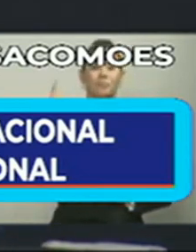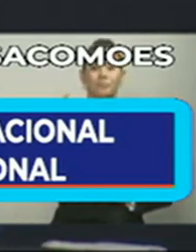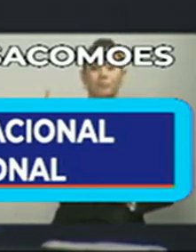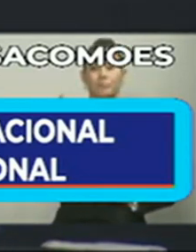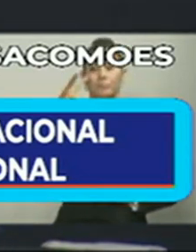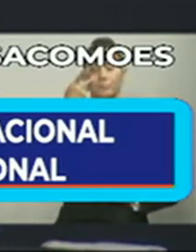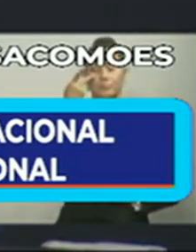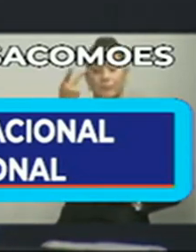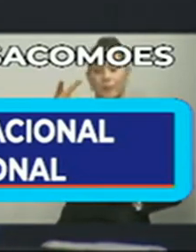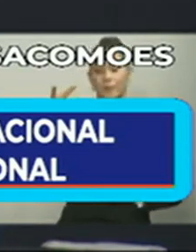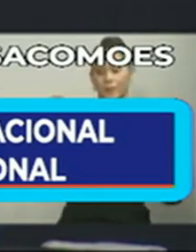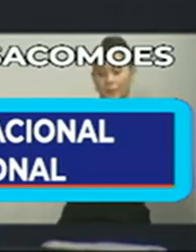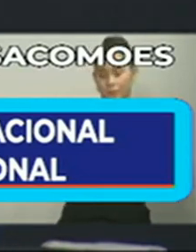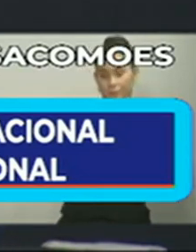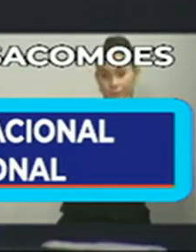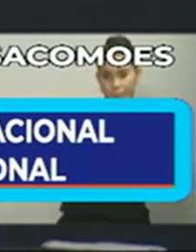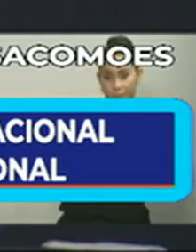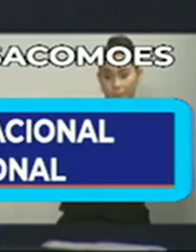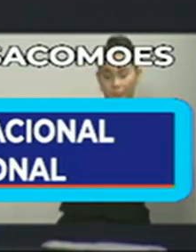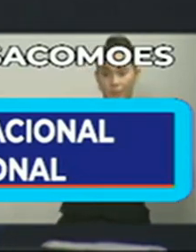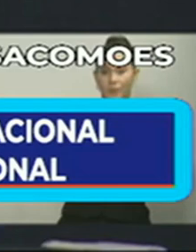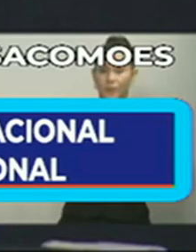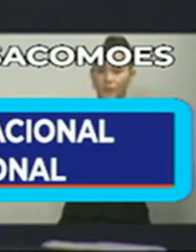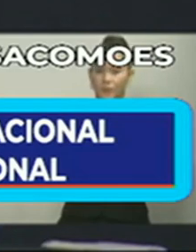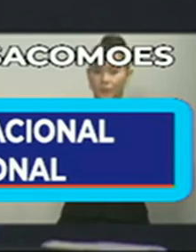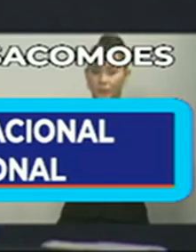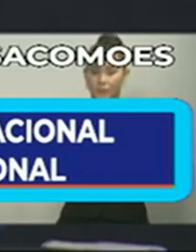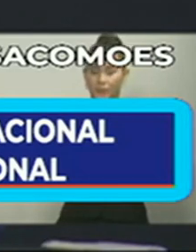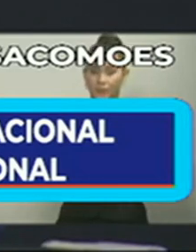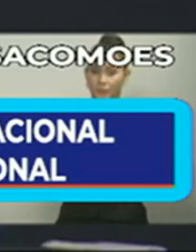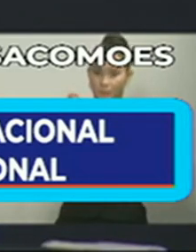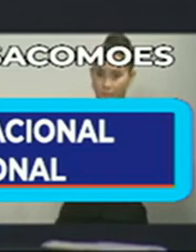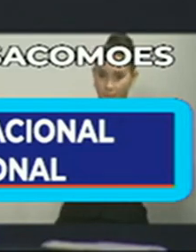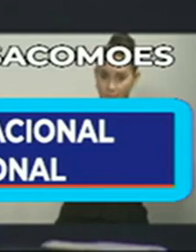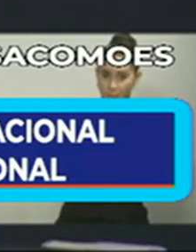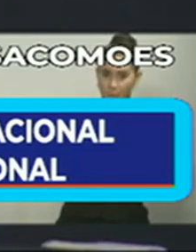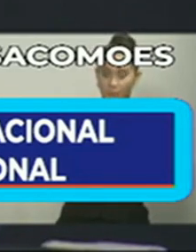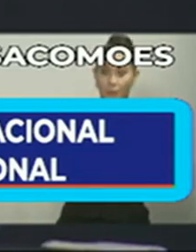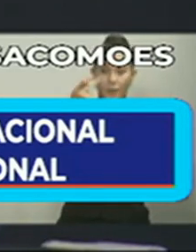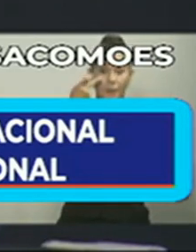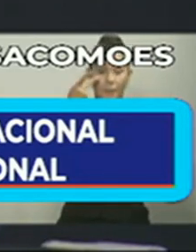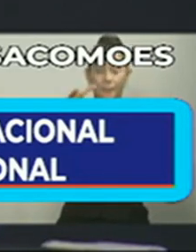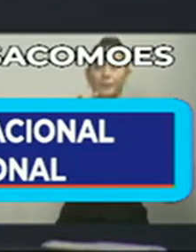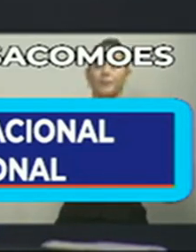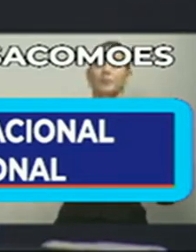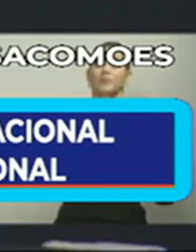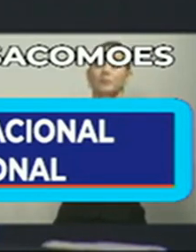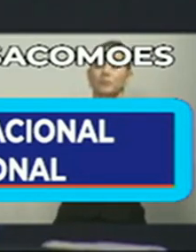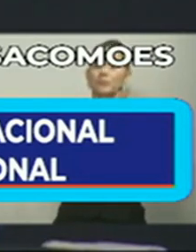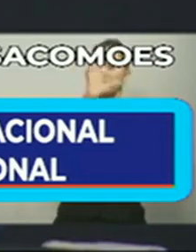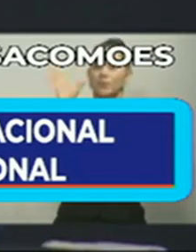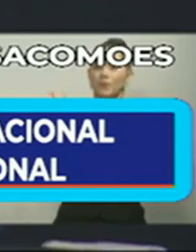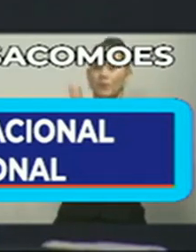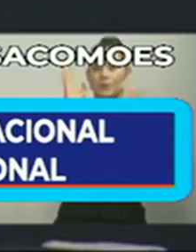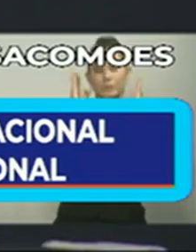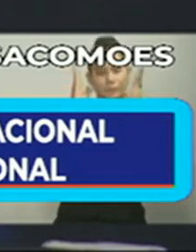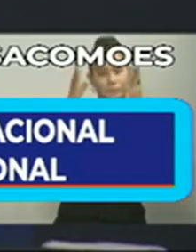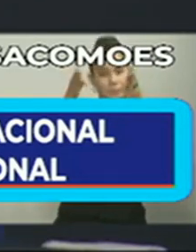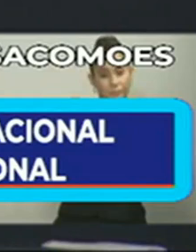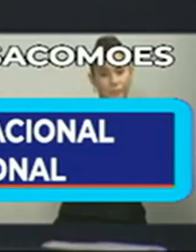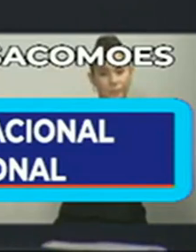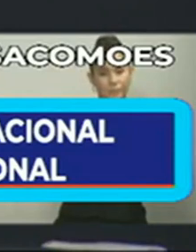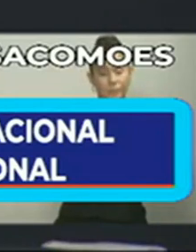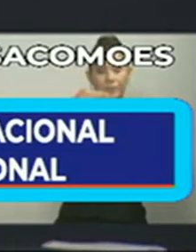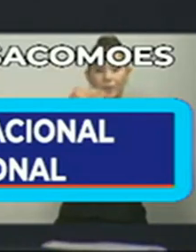acercamiento directo a la realidad, en base a evidencias, con un enfoque